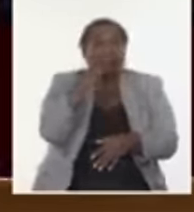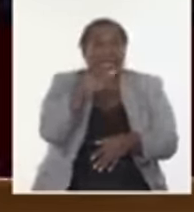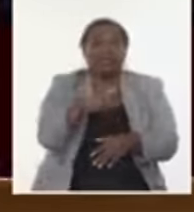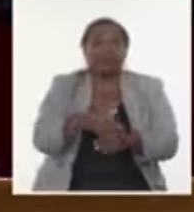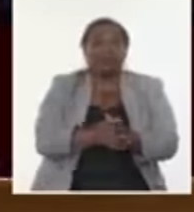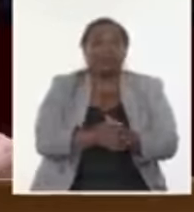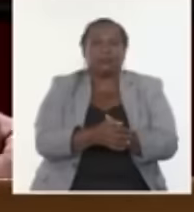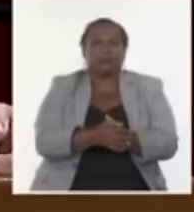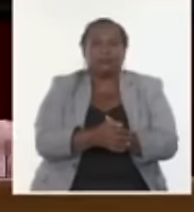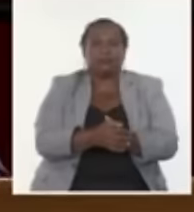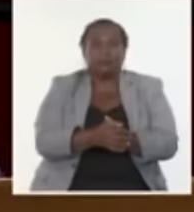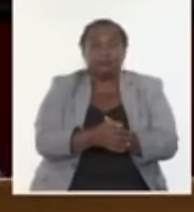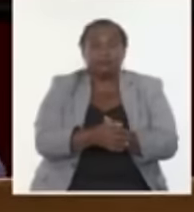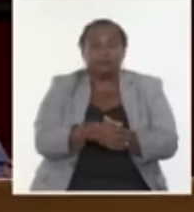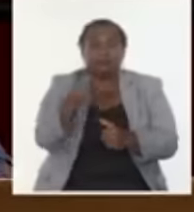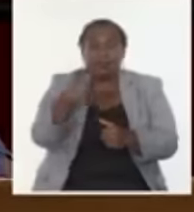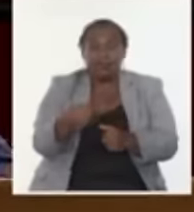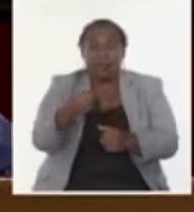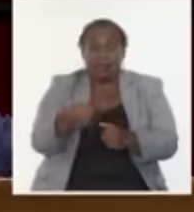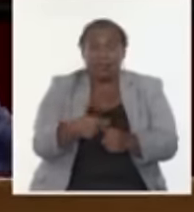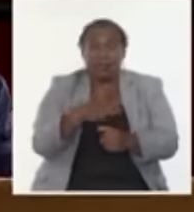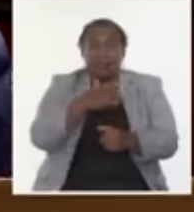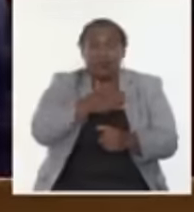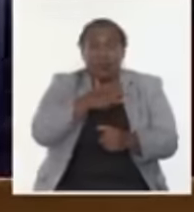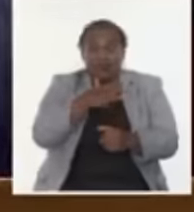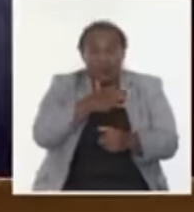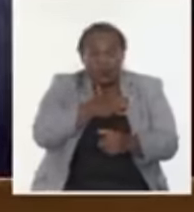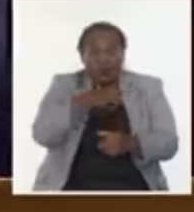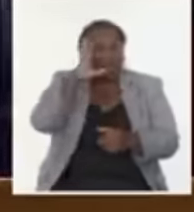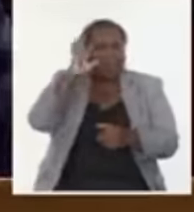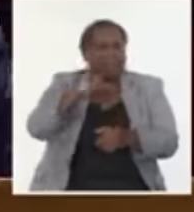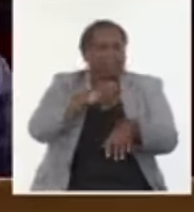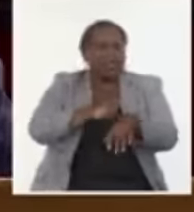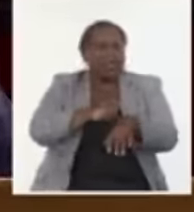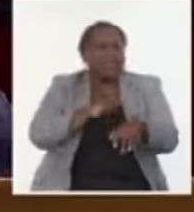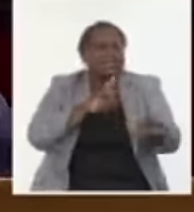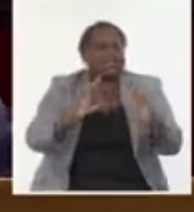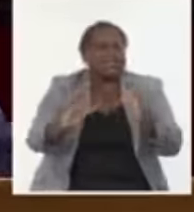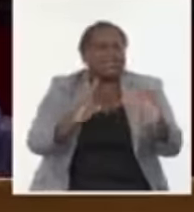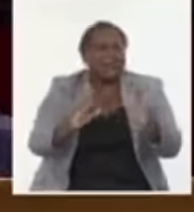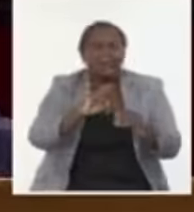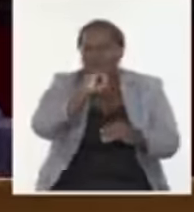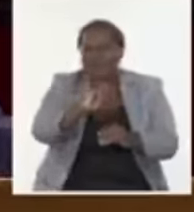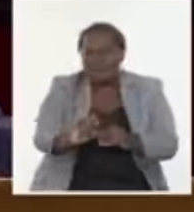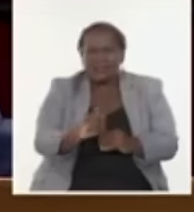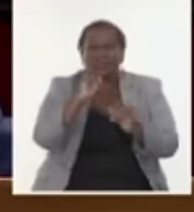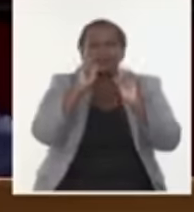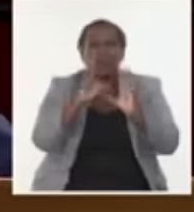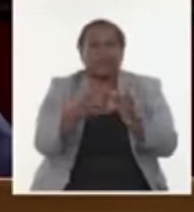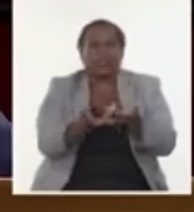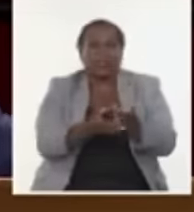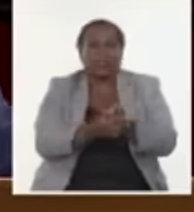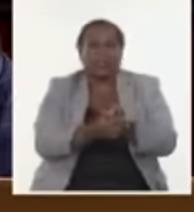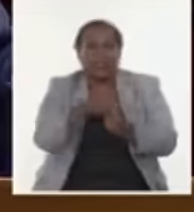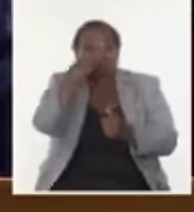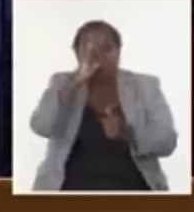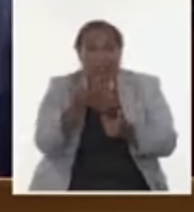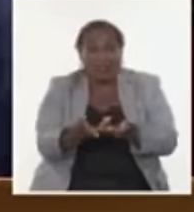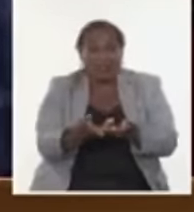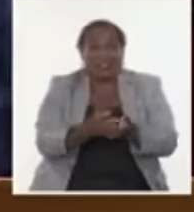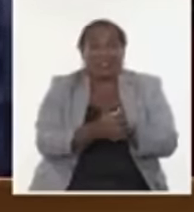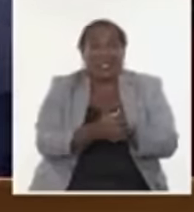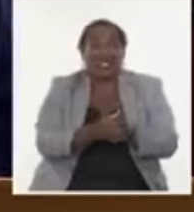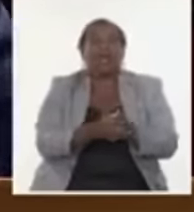tenemos que realmente ponernos a la altura de los complejos momentos que estamos viviendo. Sobre las políticas sociales, que siempre ha sido